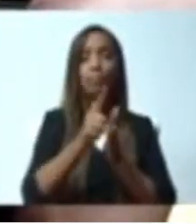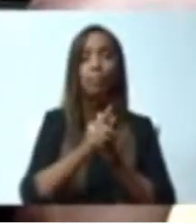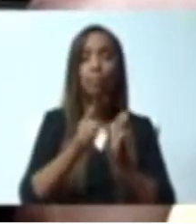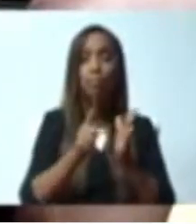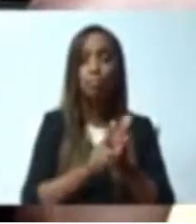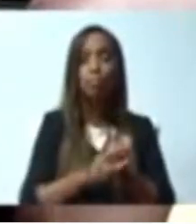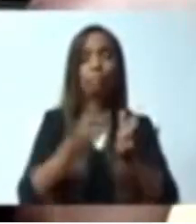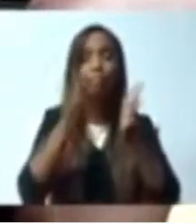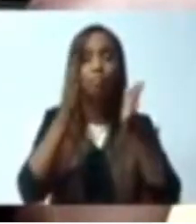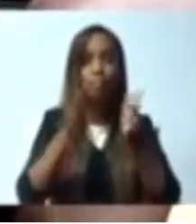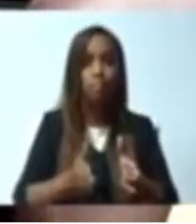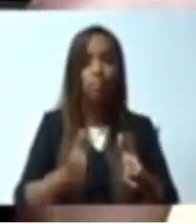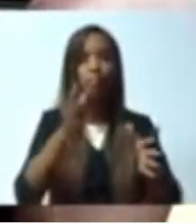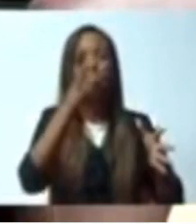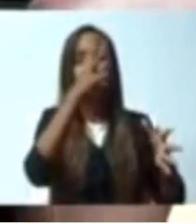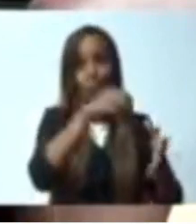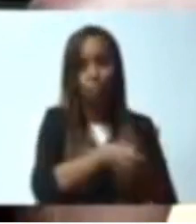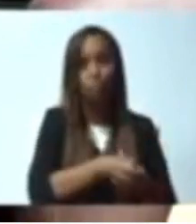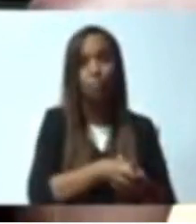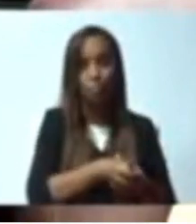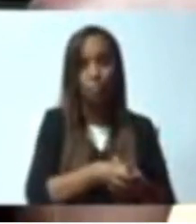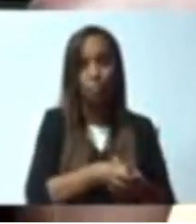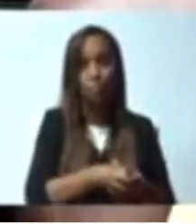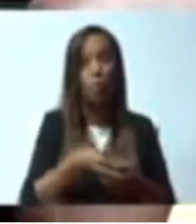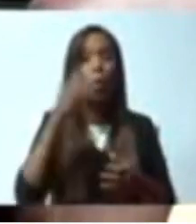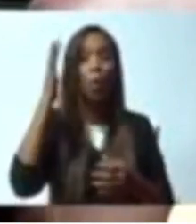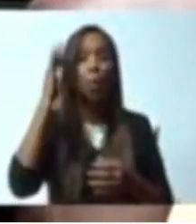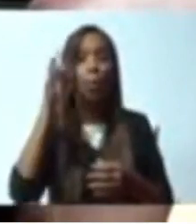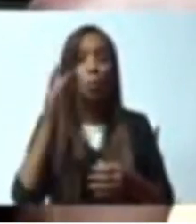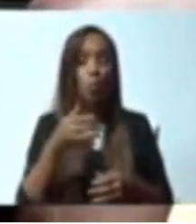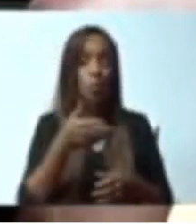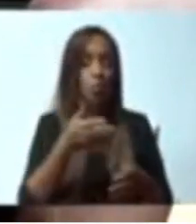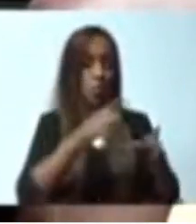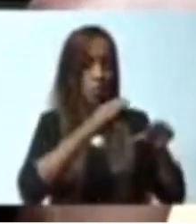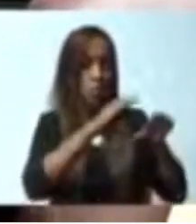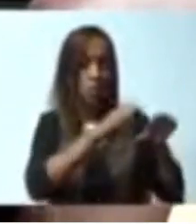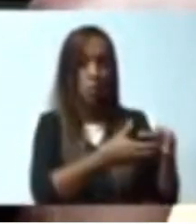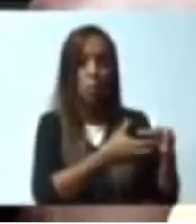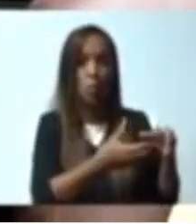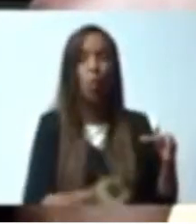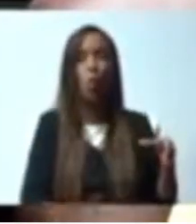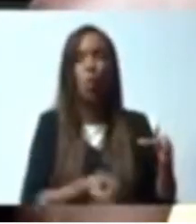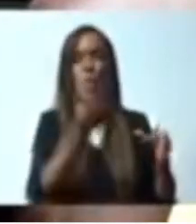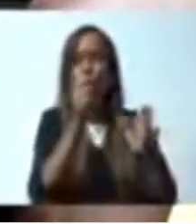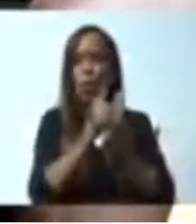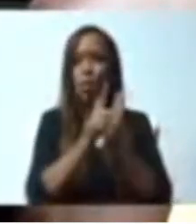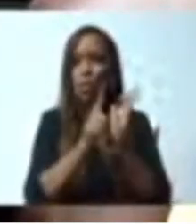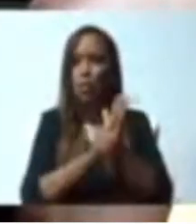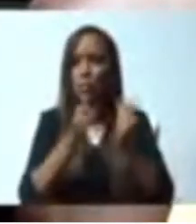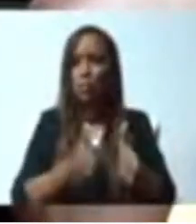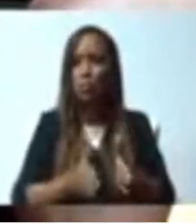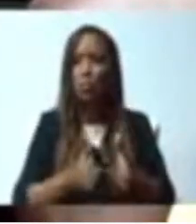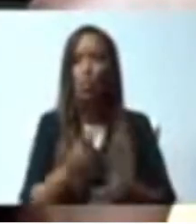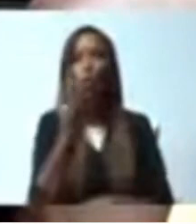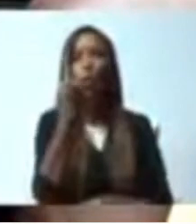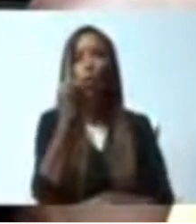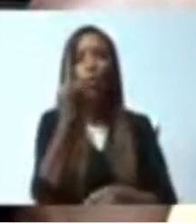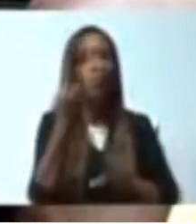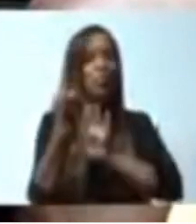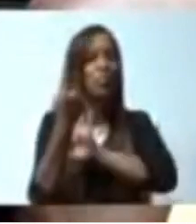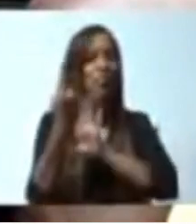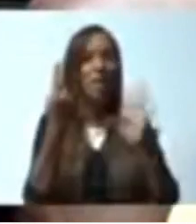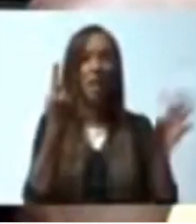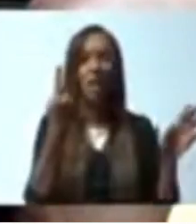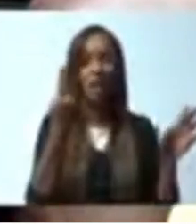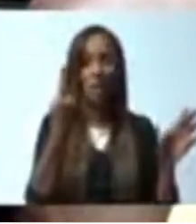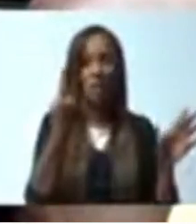ese órgano. Hoy en día el actual pleno solamente tiene, de 5 miembros, solamente hay un abogado. Entonces yo creo que si ahí hubiera habido